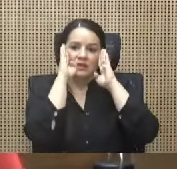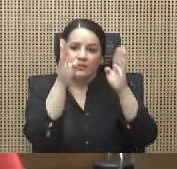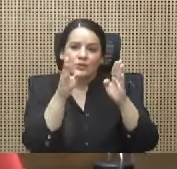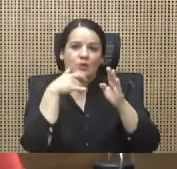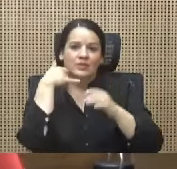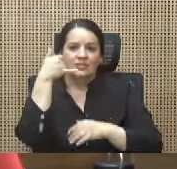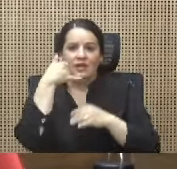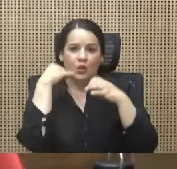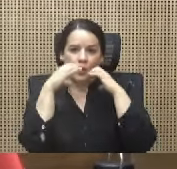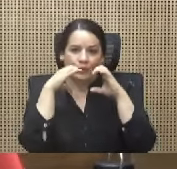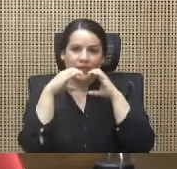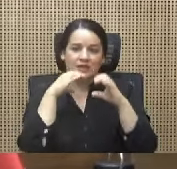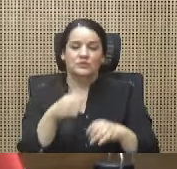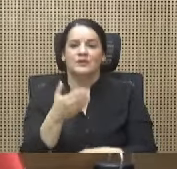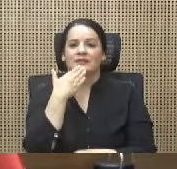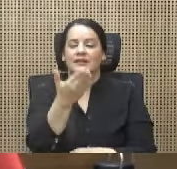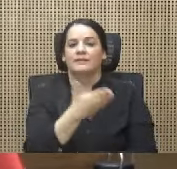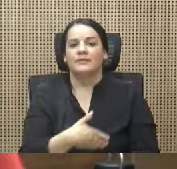Gracias, señor presidente.